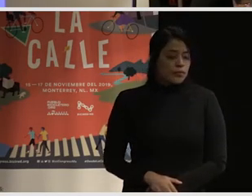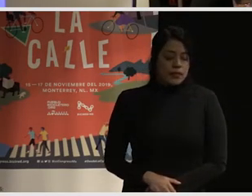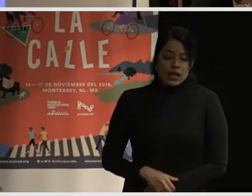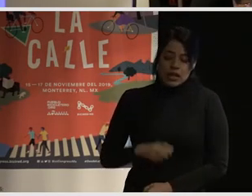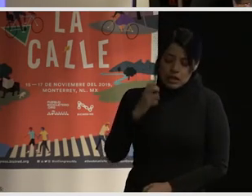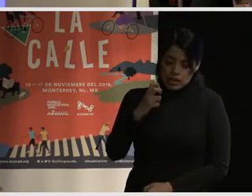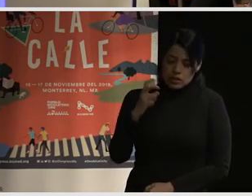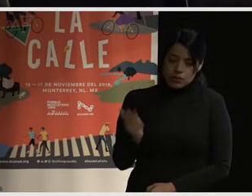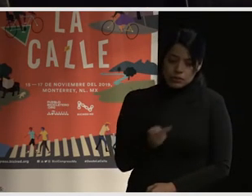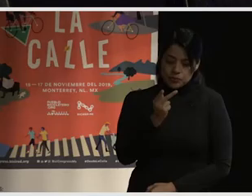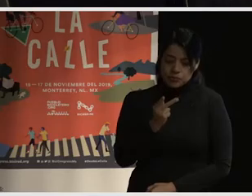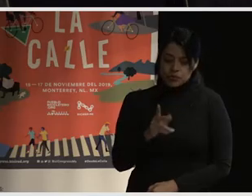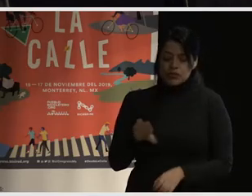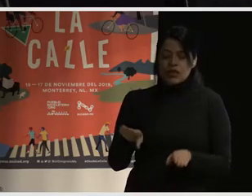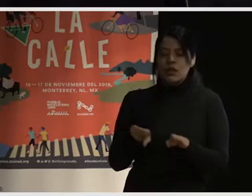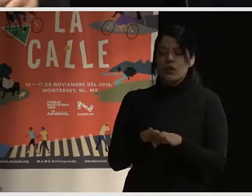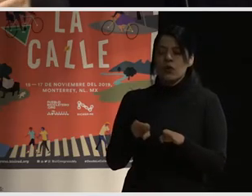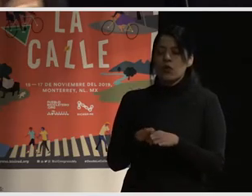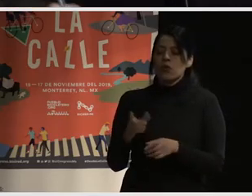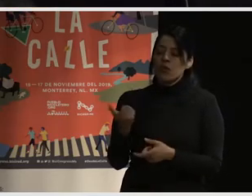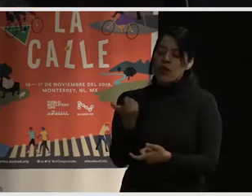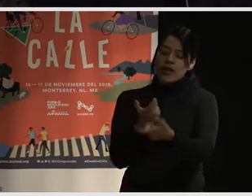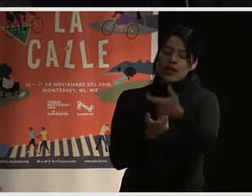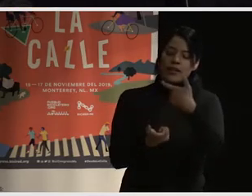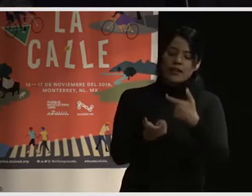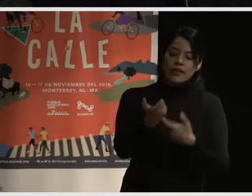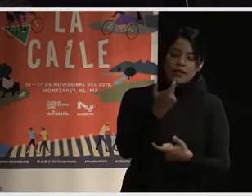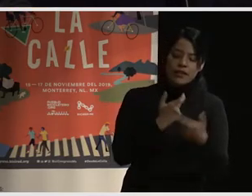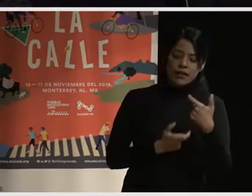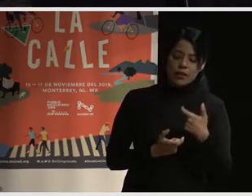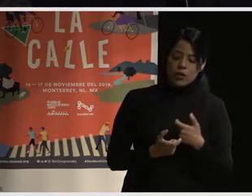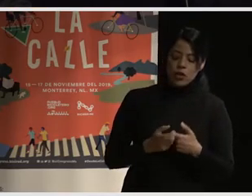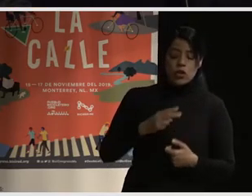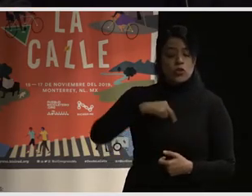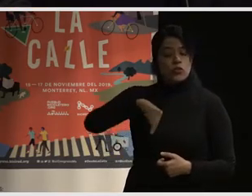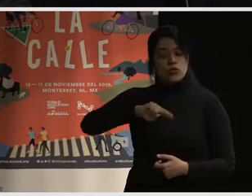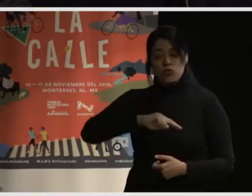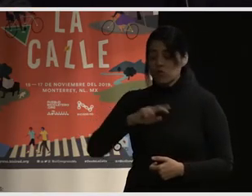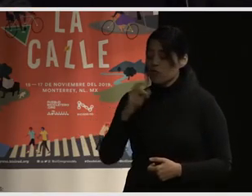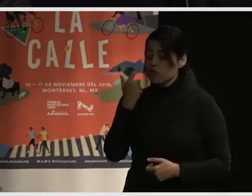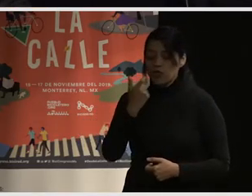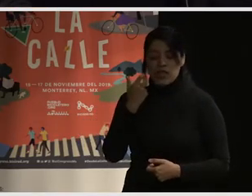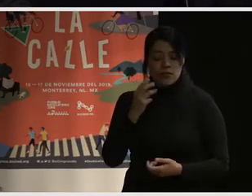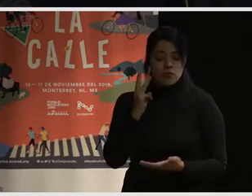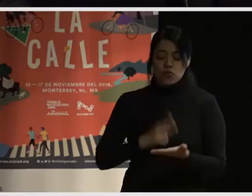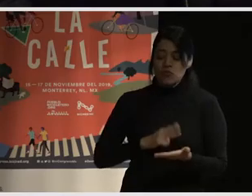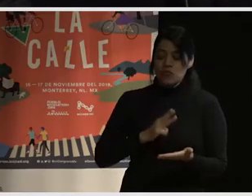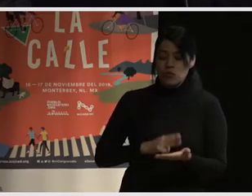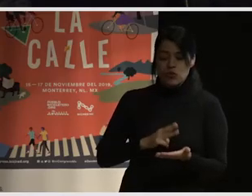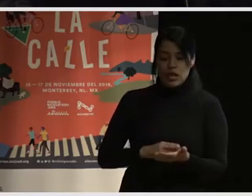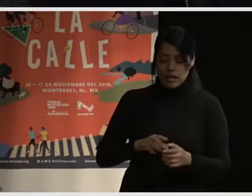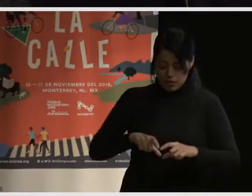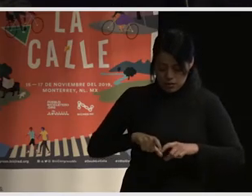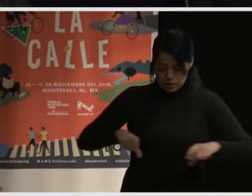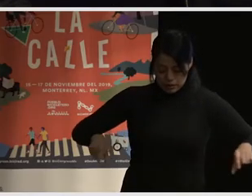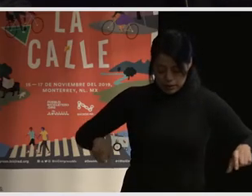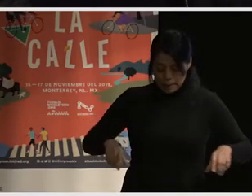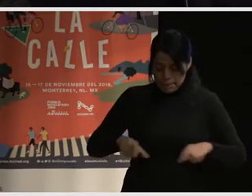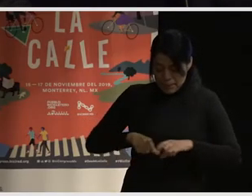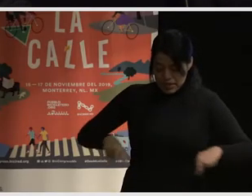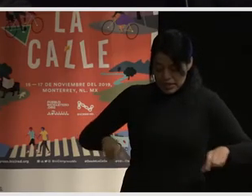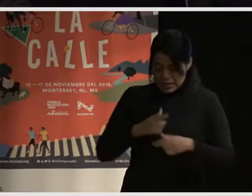segunda pregunta era cómo regresamos el dinero en realidad no quisiéramos nunca multar a nadie el ideal de banquetas libres que es el programa